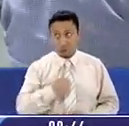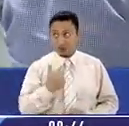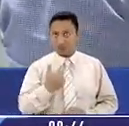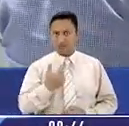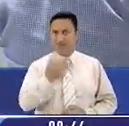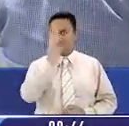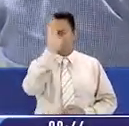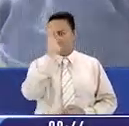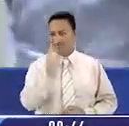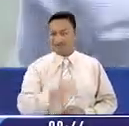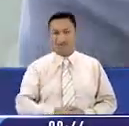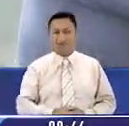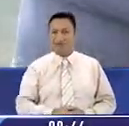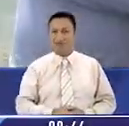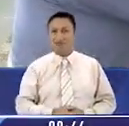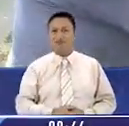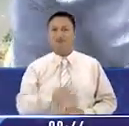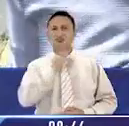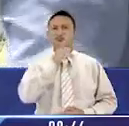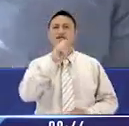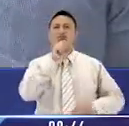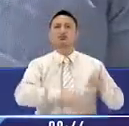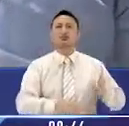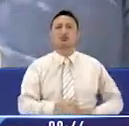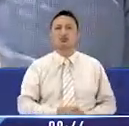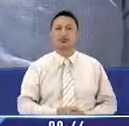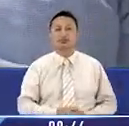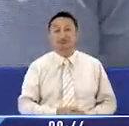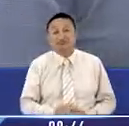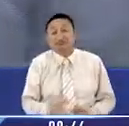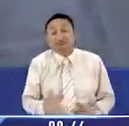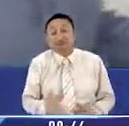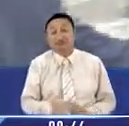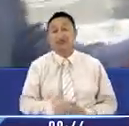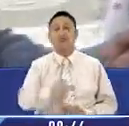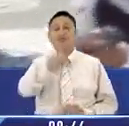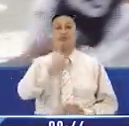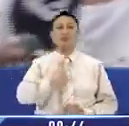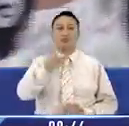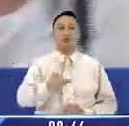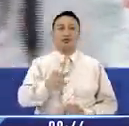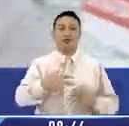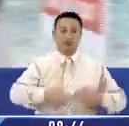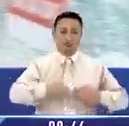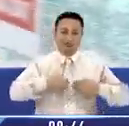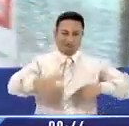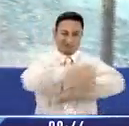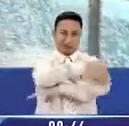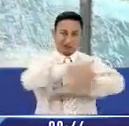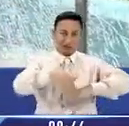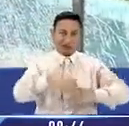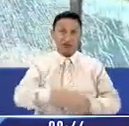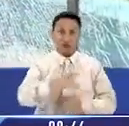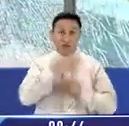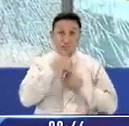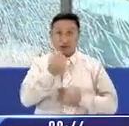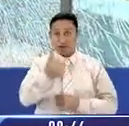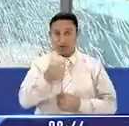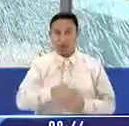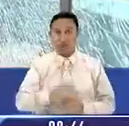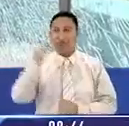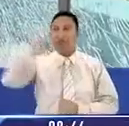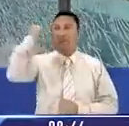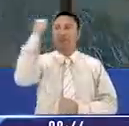manera. ¿Quién daña? ¿Quién nos hace así? Yo pienso que son personas de la calle que viven en la calle que no les gusta ver bien la